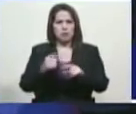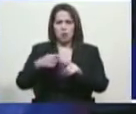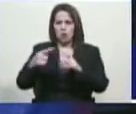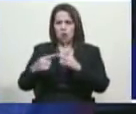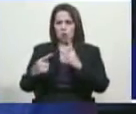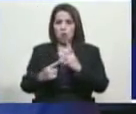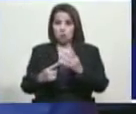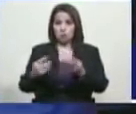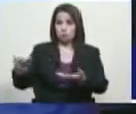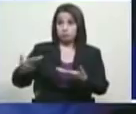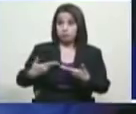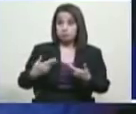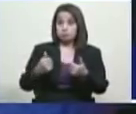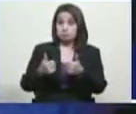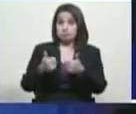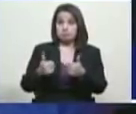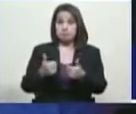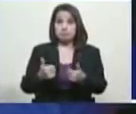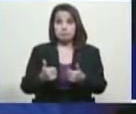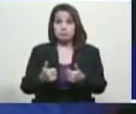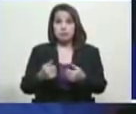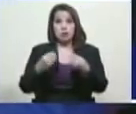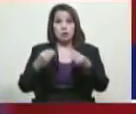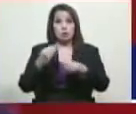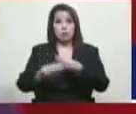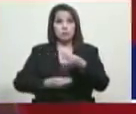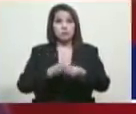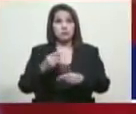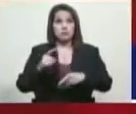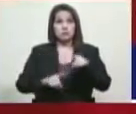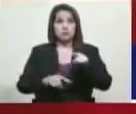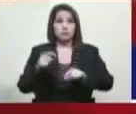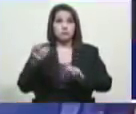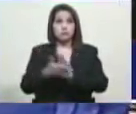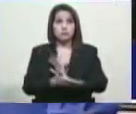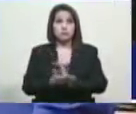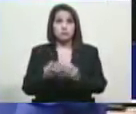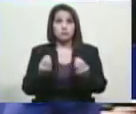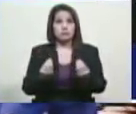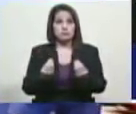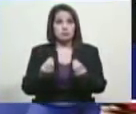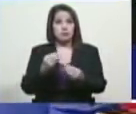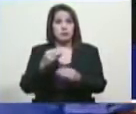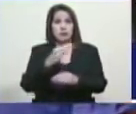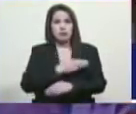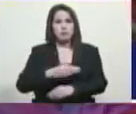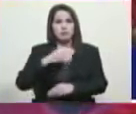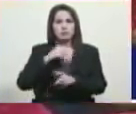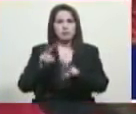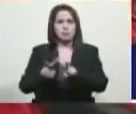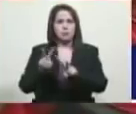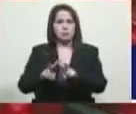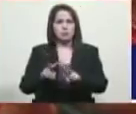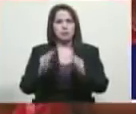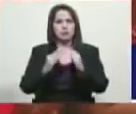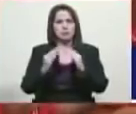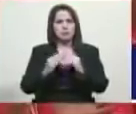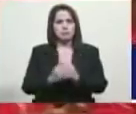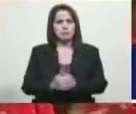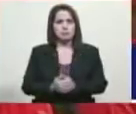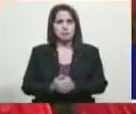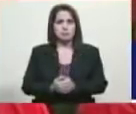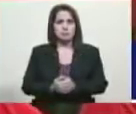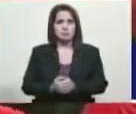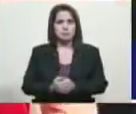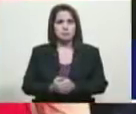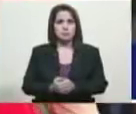sido un gran aporte también como parte de las brigadas de la misión Rivas en la parte de la construcción de la gran misión Vivienda Venezuela. Yosibet Perales